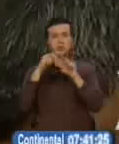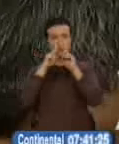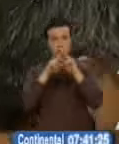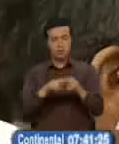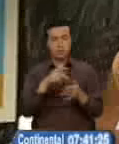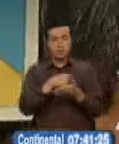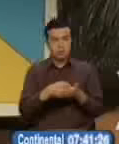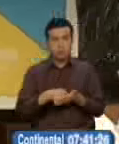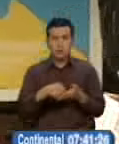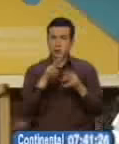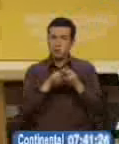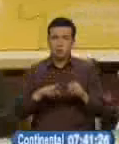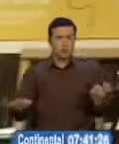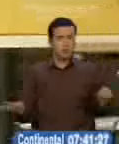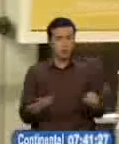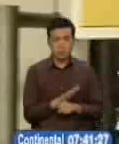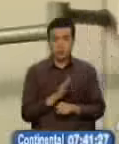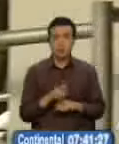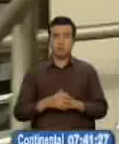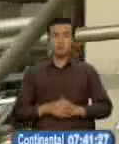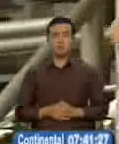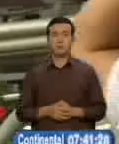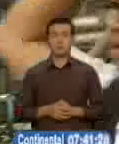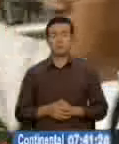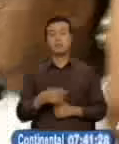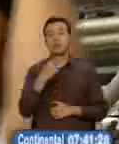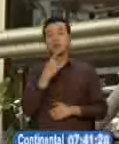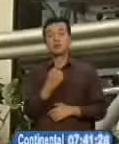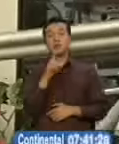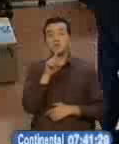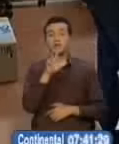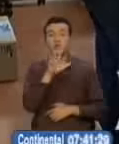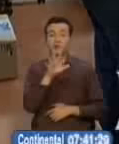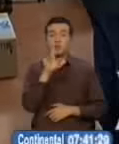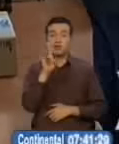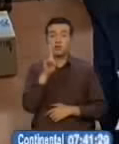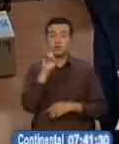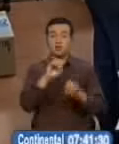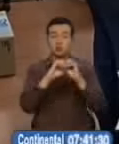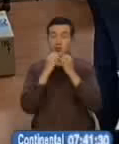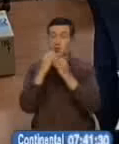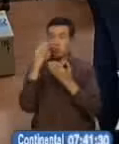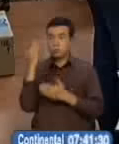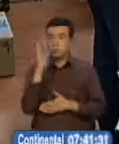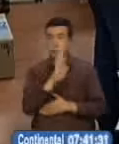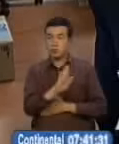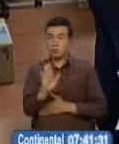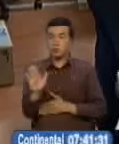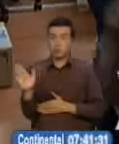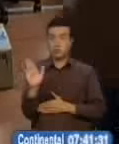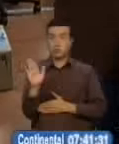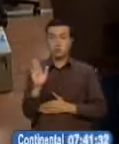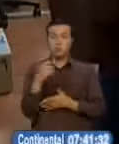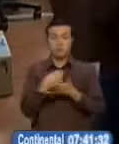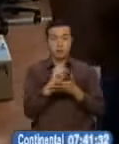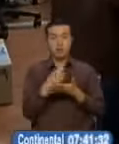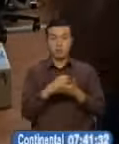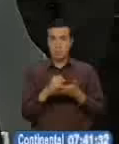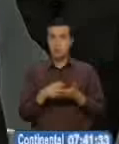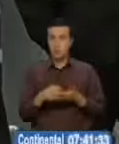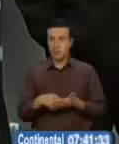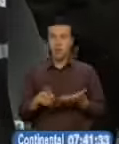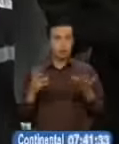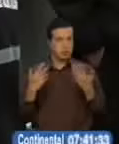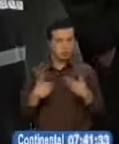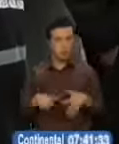estructuras políticas entregaron con anterioridad. Se estima que 158 movimientos y partidos políticos, entre nacionales,